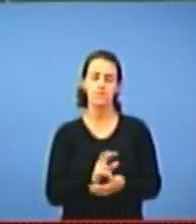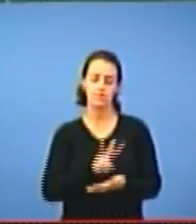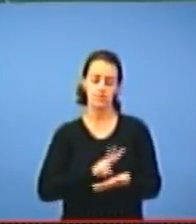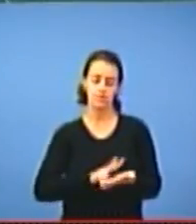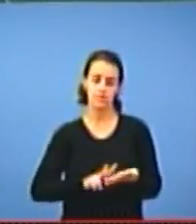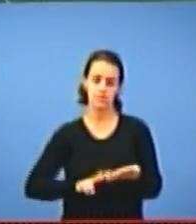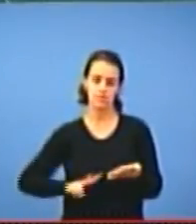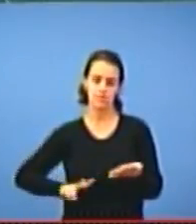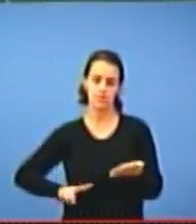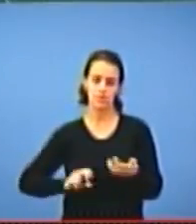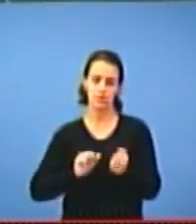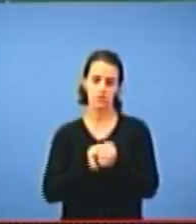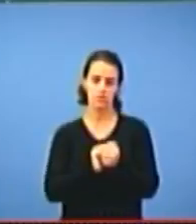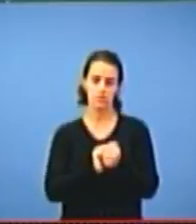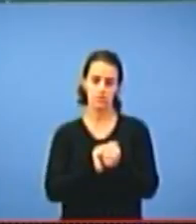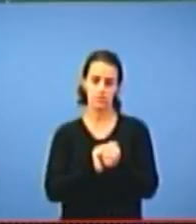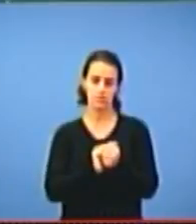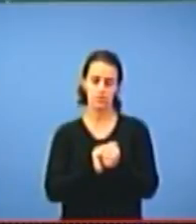el texto